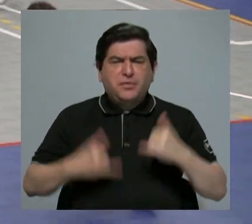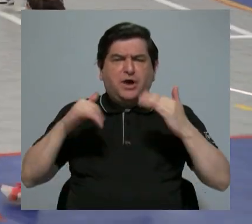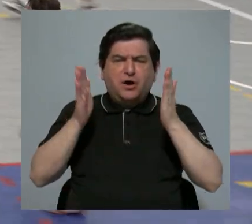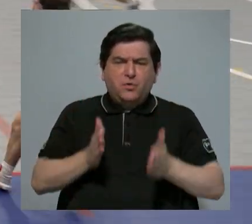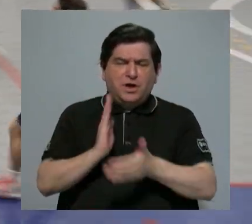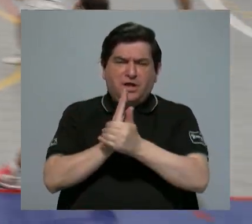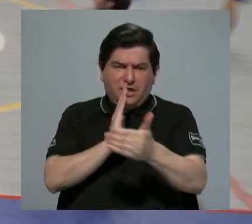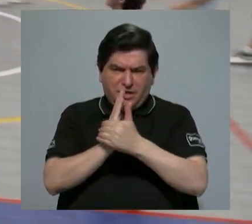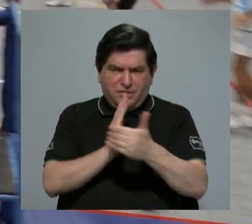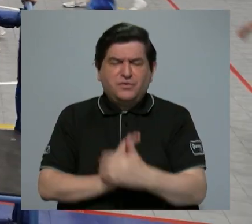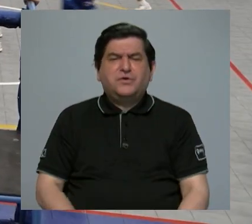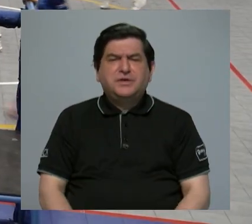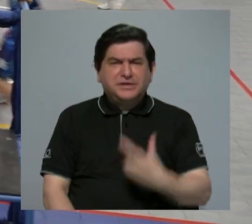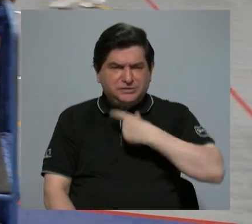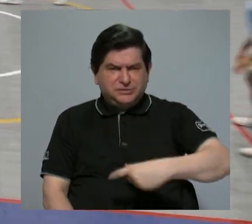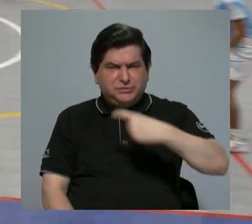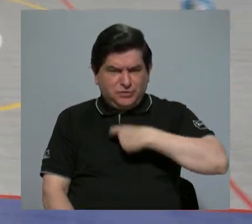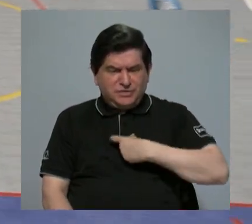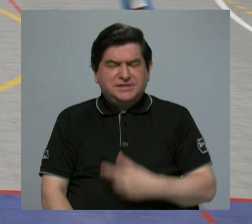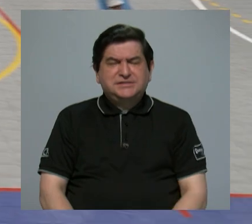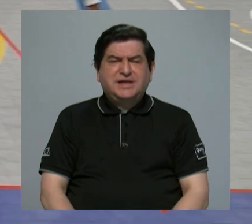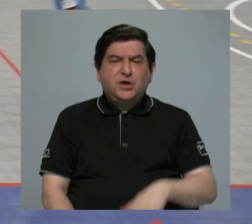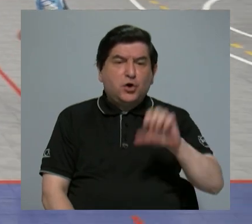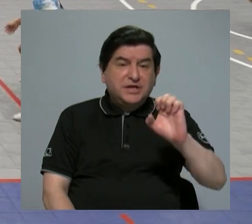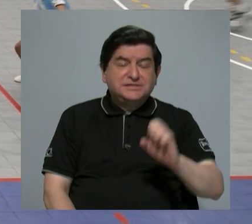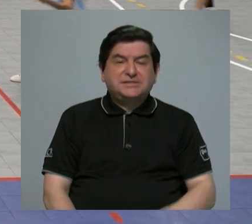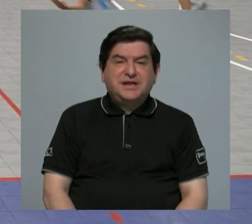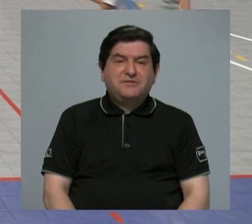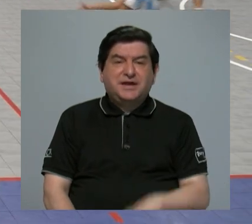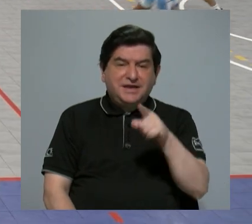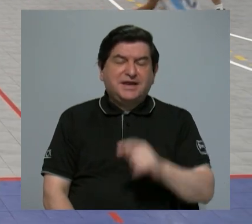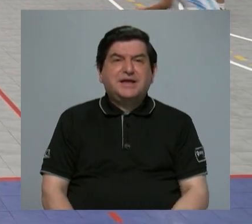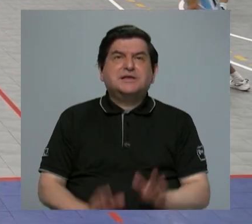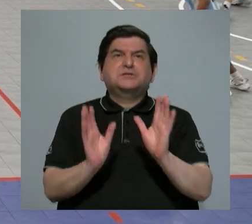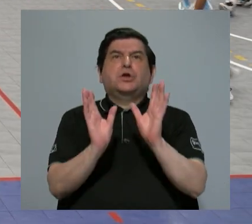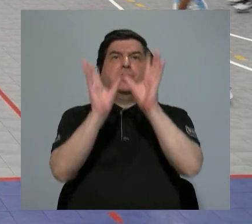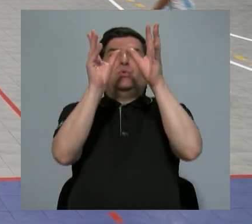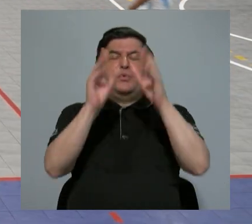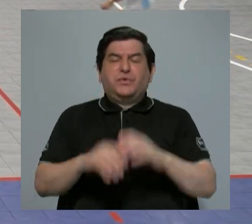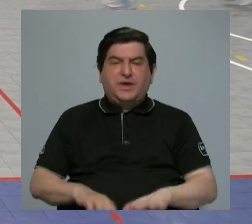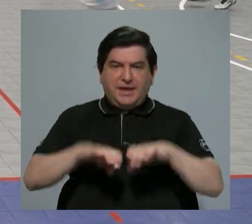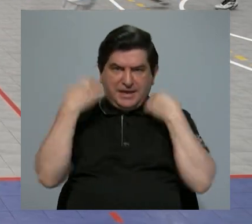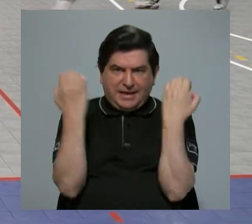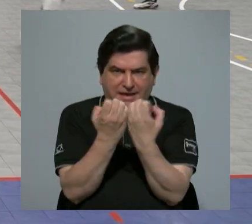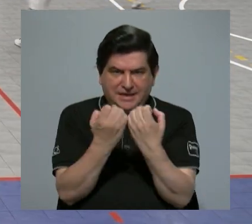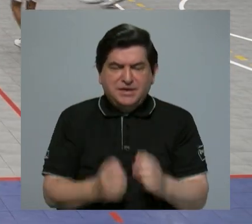jugadores muy hábiles, jugadores con ganas. Un Esteban, que es el colocador del equipo, tiene su